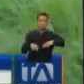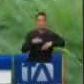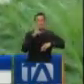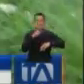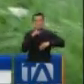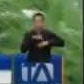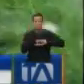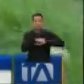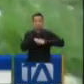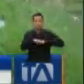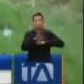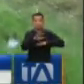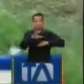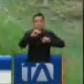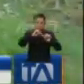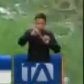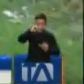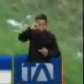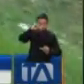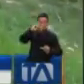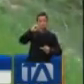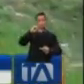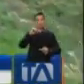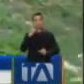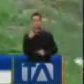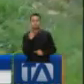hasta 50 centímetros de profundidad.